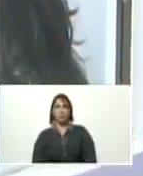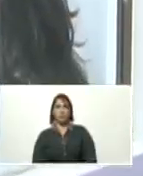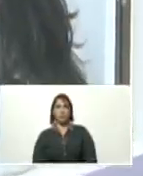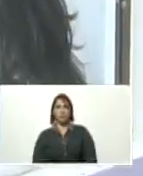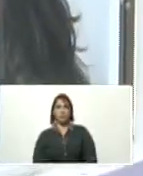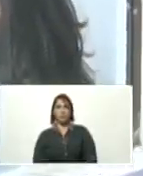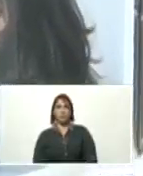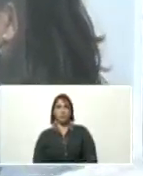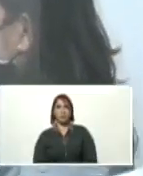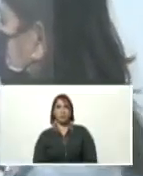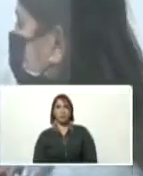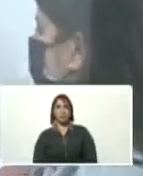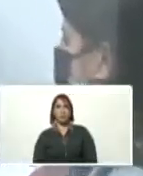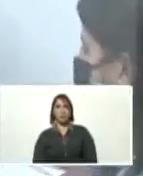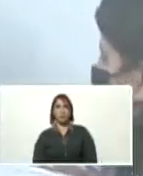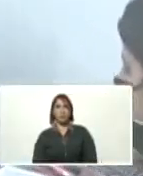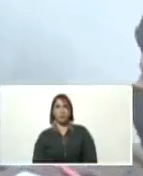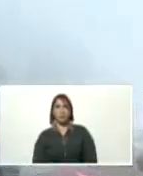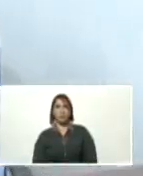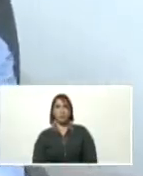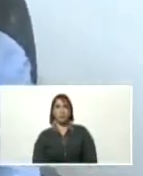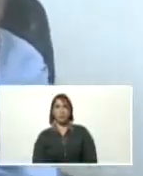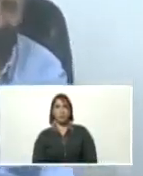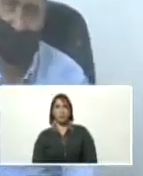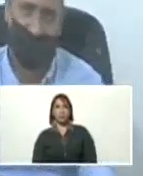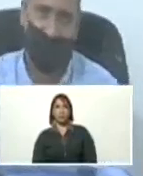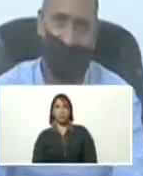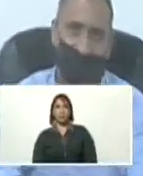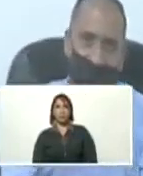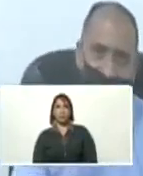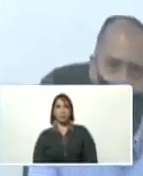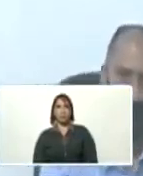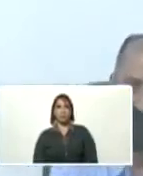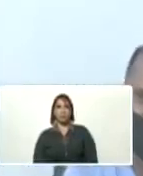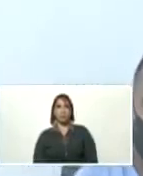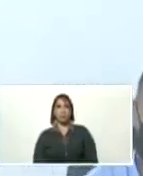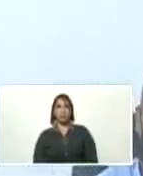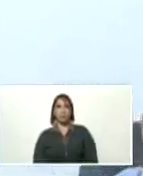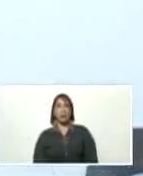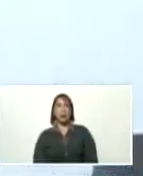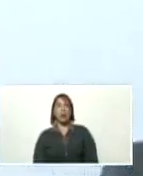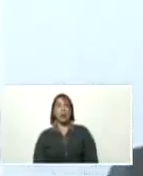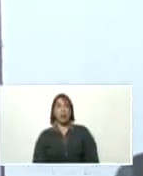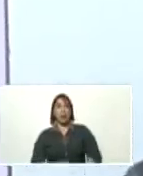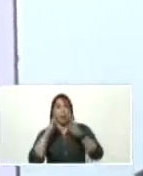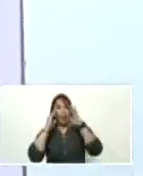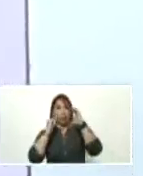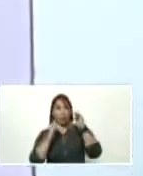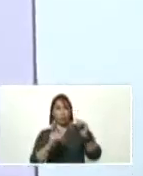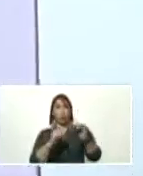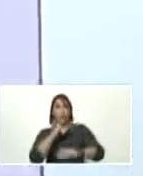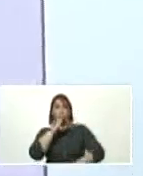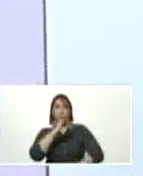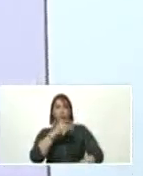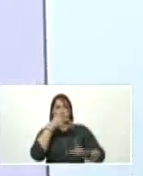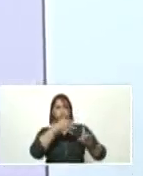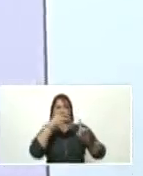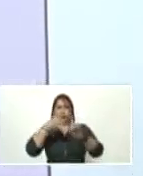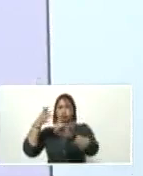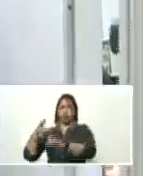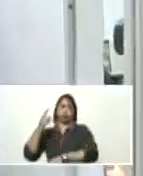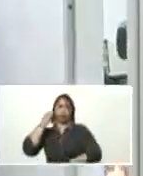Para la atención y formación de las mujeres